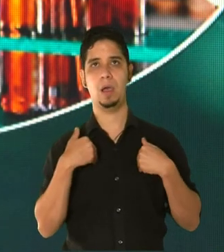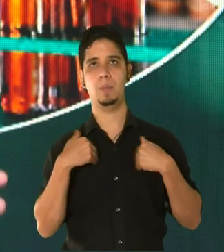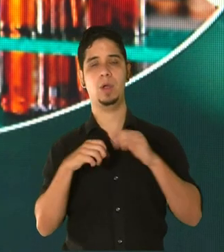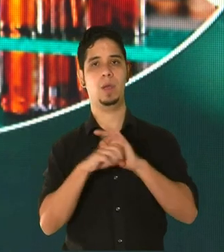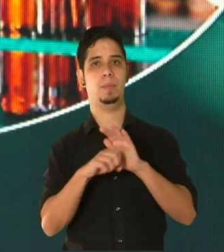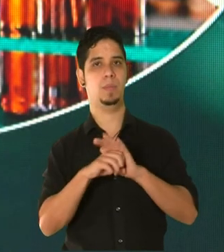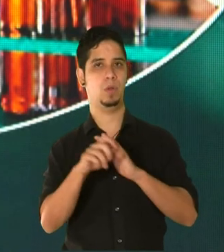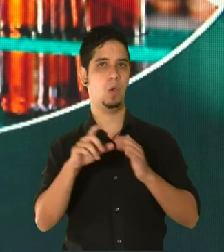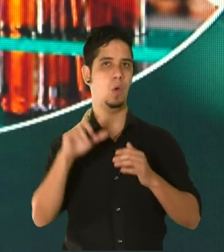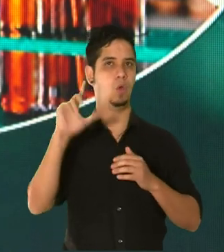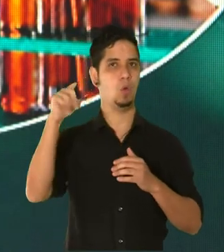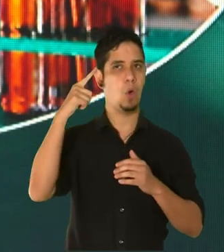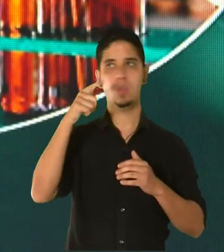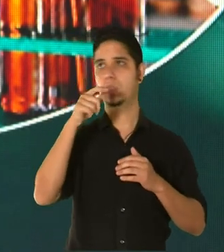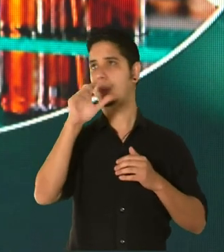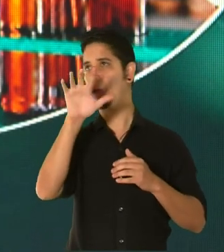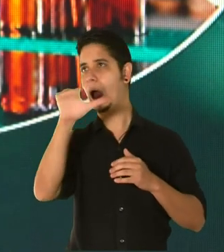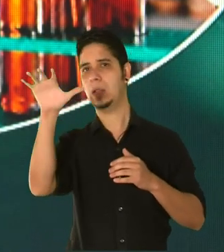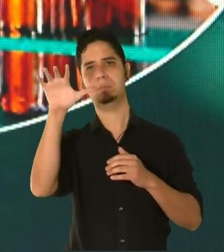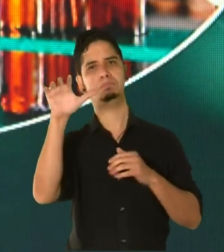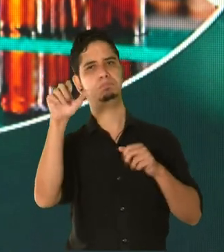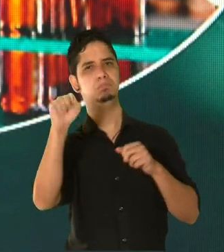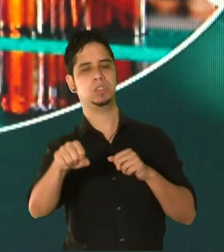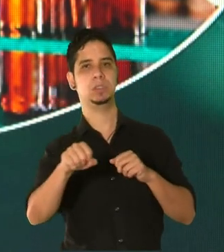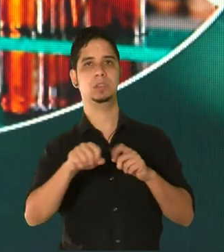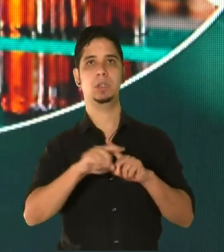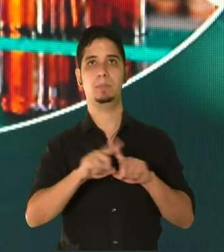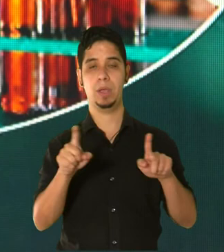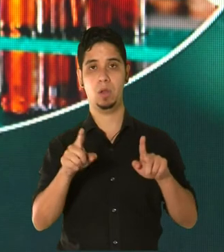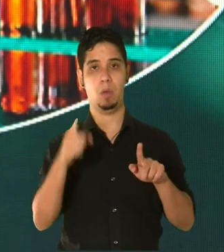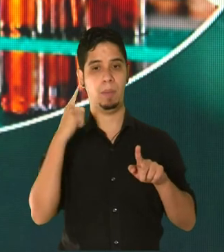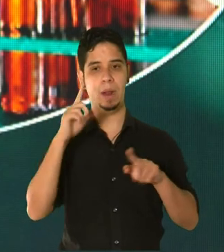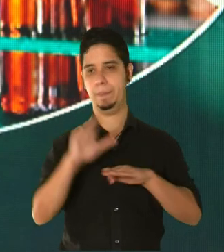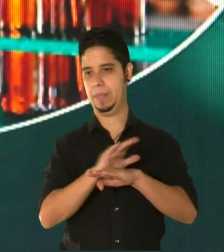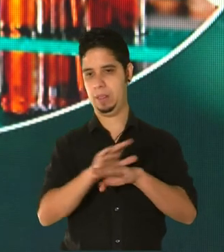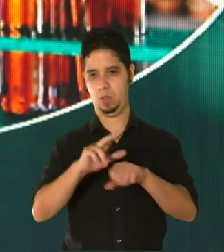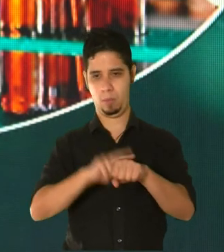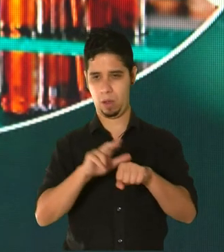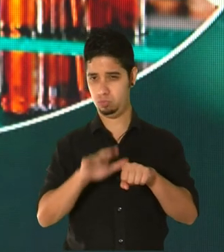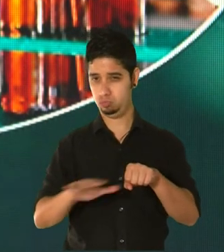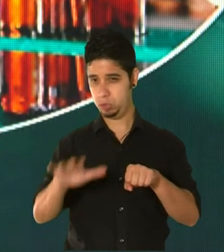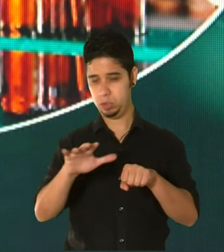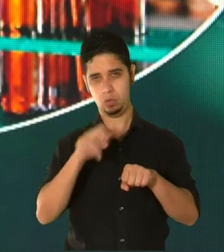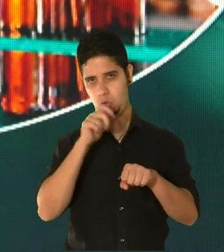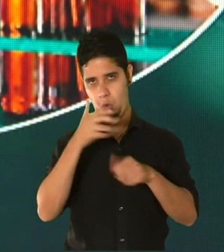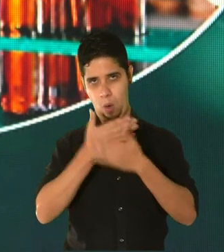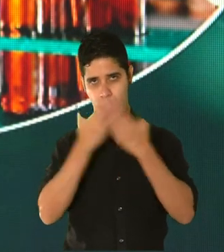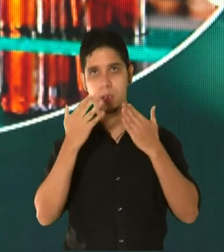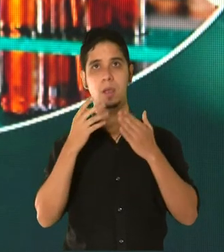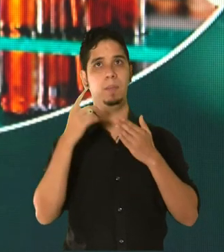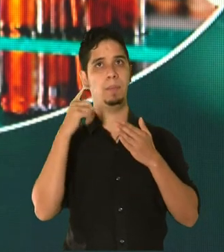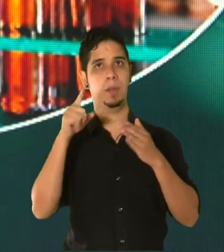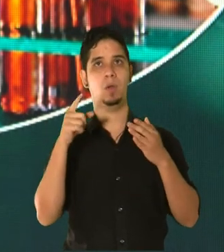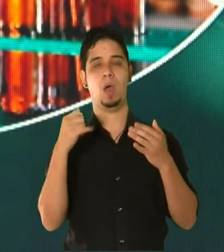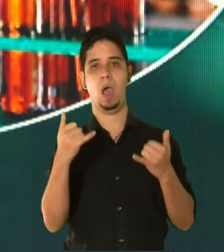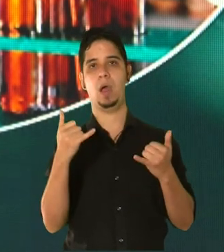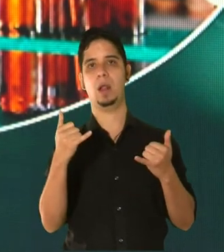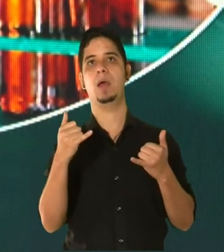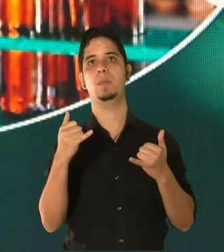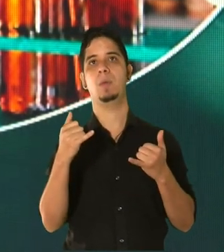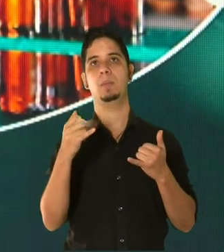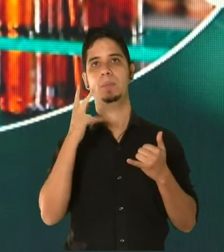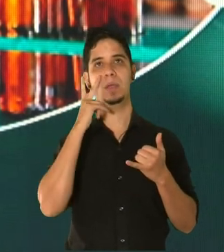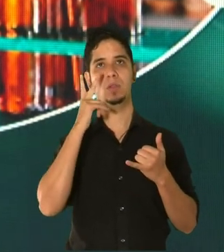relojes etcétera pero para el consumidor común no existe ahora si se está moviendo se está viendo ya no aseguradora local